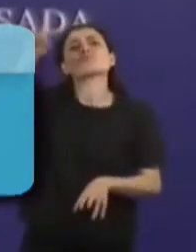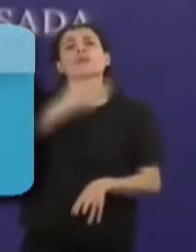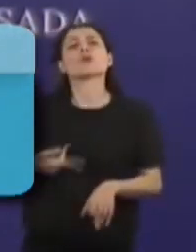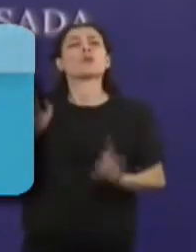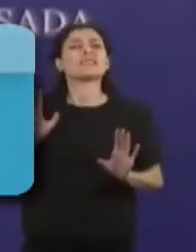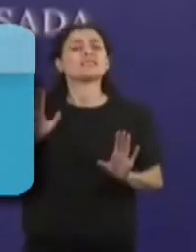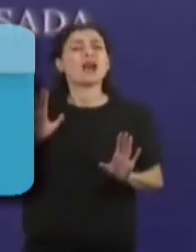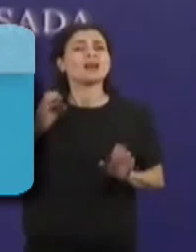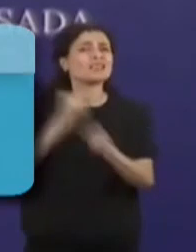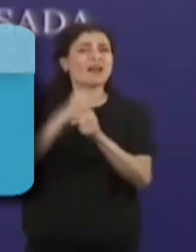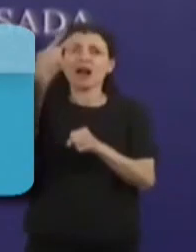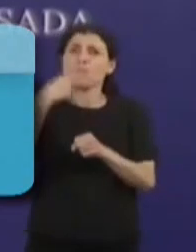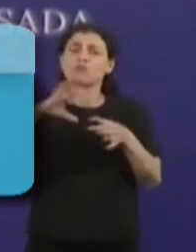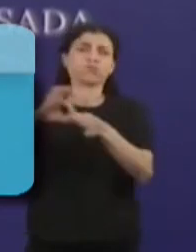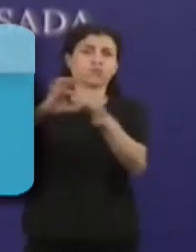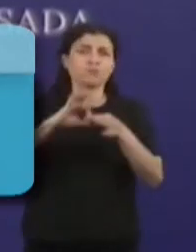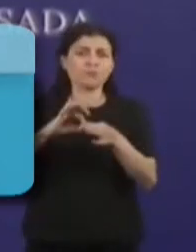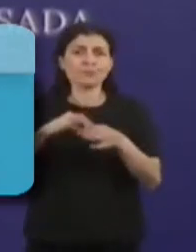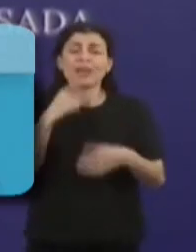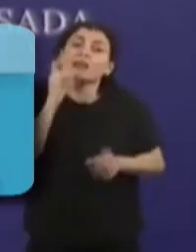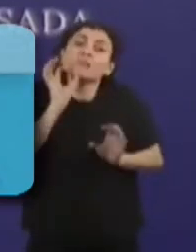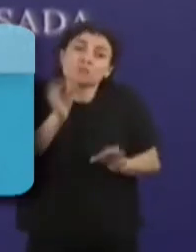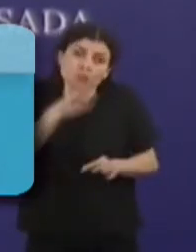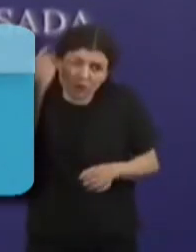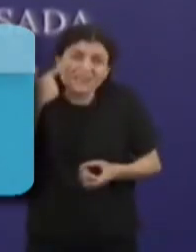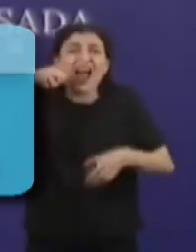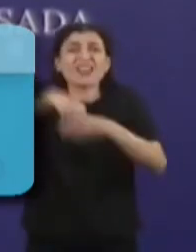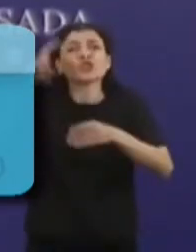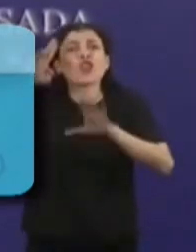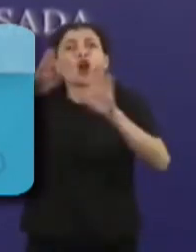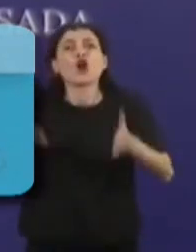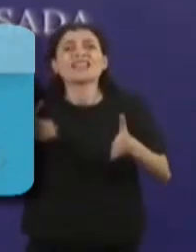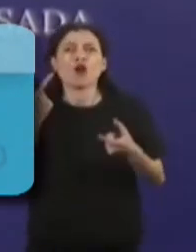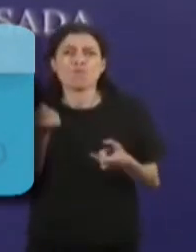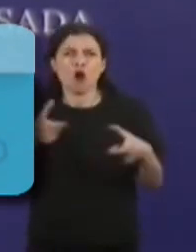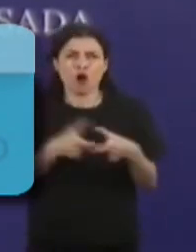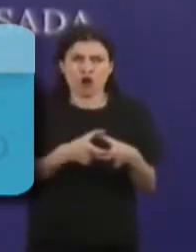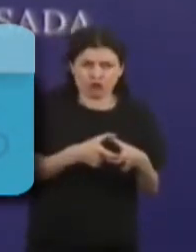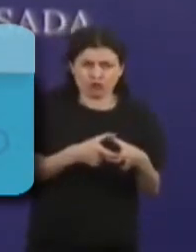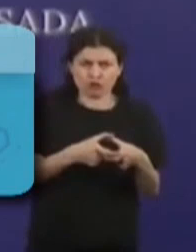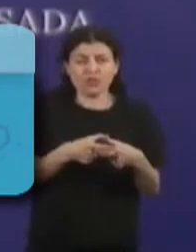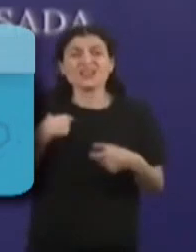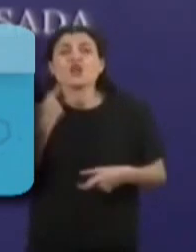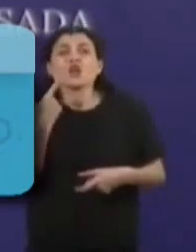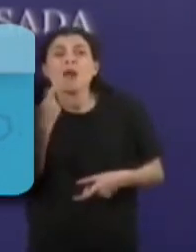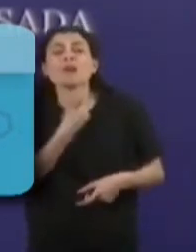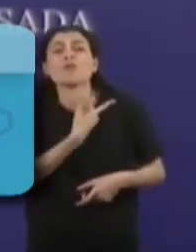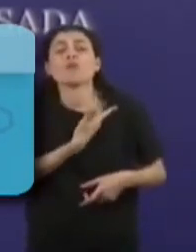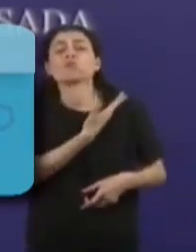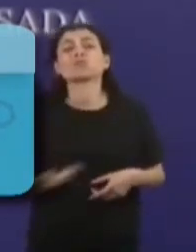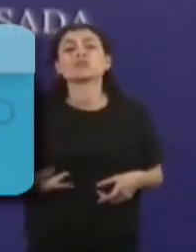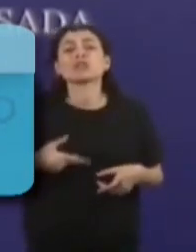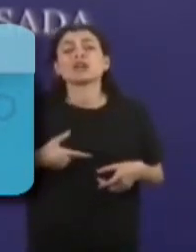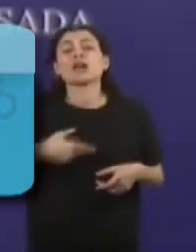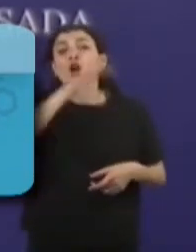al principio, nosotros somos una minoría parlamentaria, no tenemos ningún gobernador, o sea, tenemos que hablar con otras fuerzas y coordinar